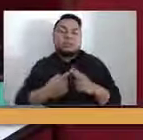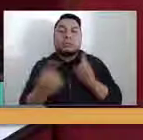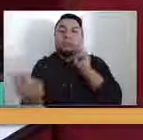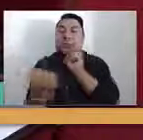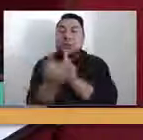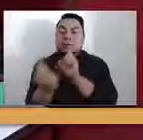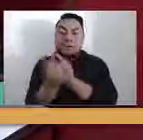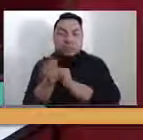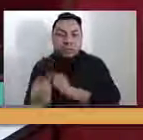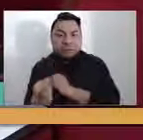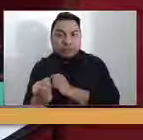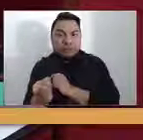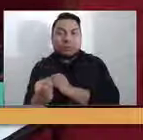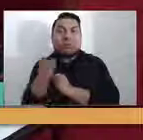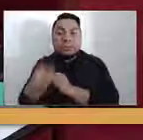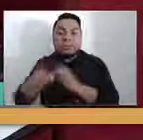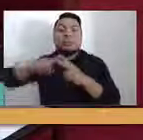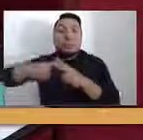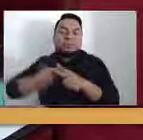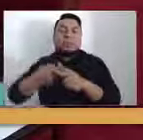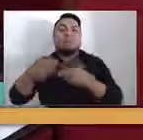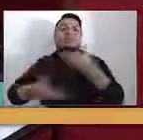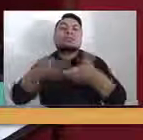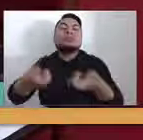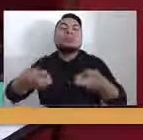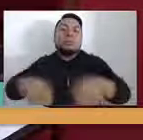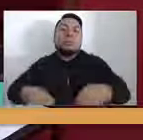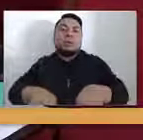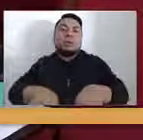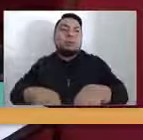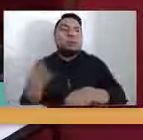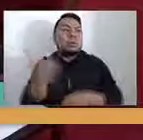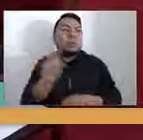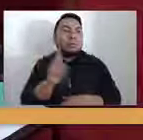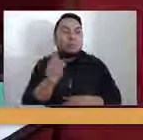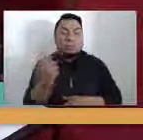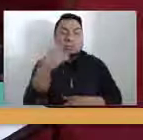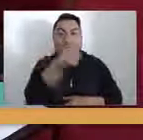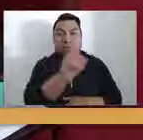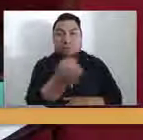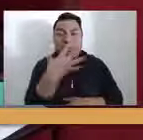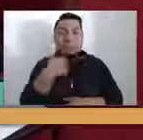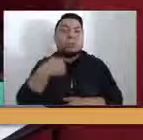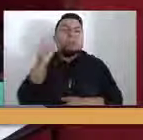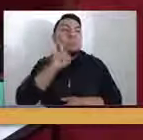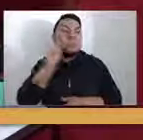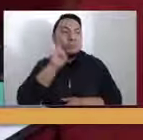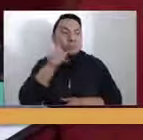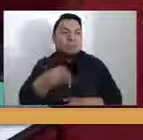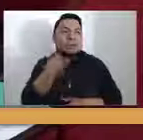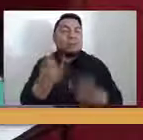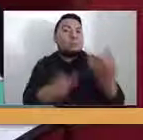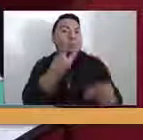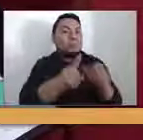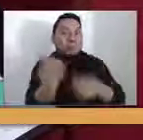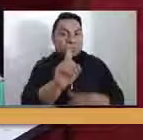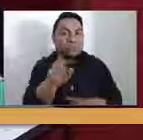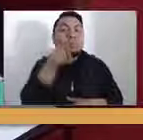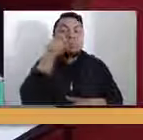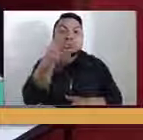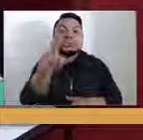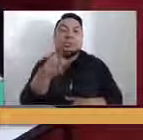directo. Con esto se inicia el proceso de nulidad. Entonces, no venga usted a decir que nosotros le hemos mentido a la población, porque el que le